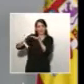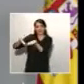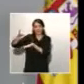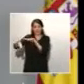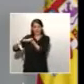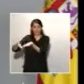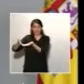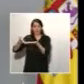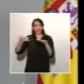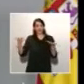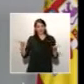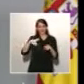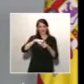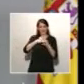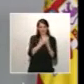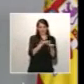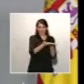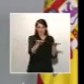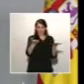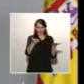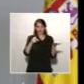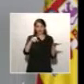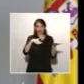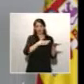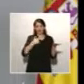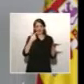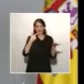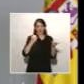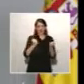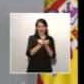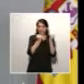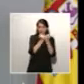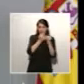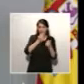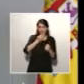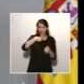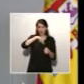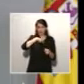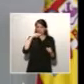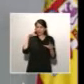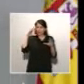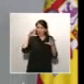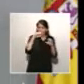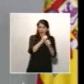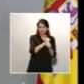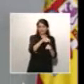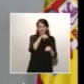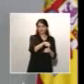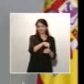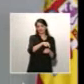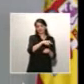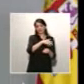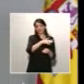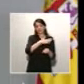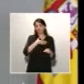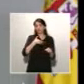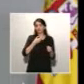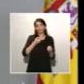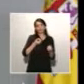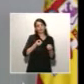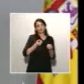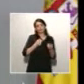hace que todas las actuaciones vayan dirigidas a, fundamentalmente, garantizar el suministro a través